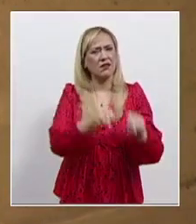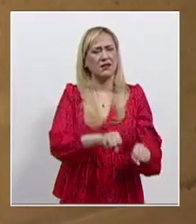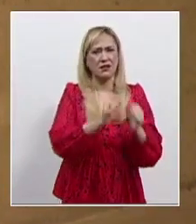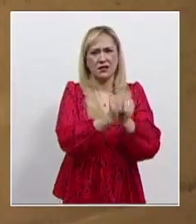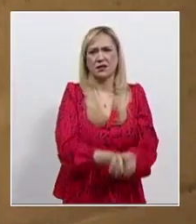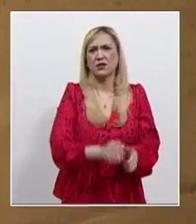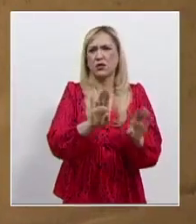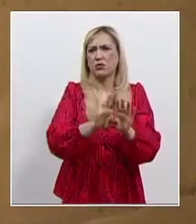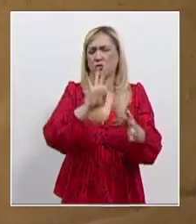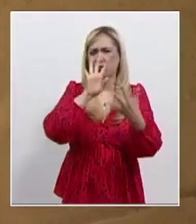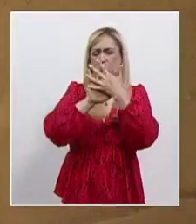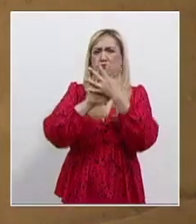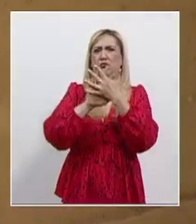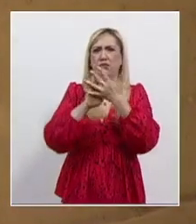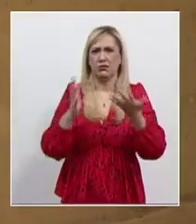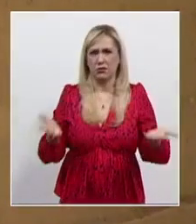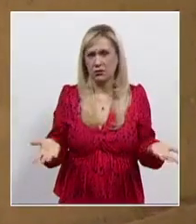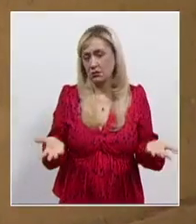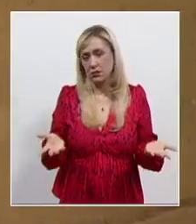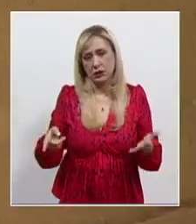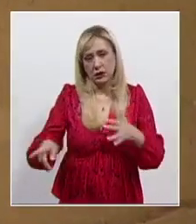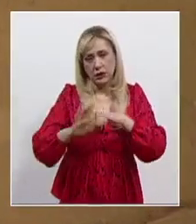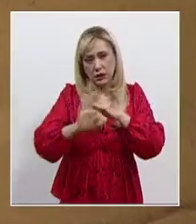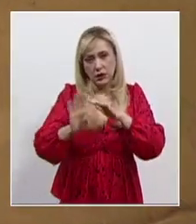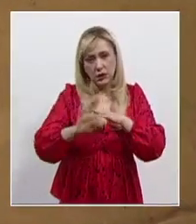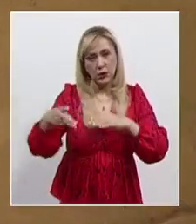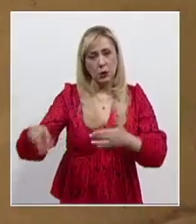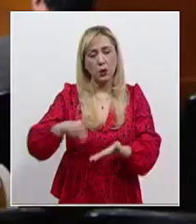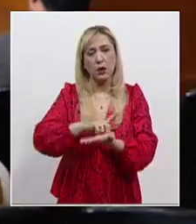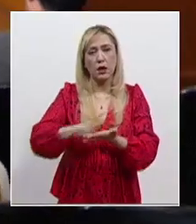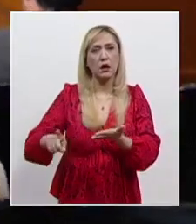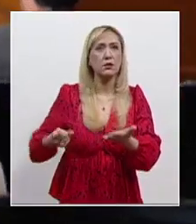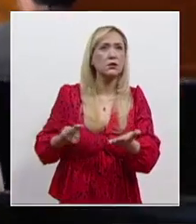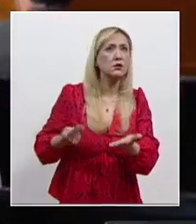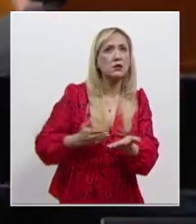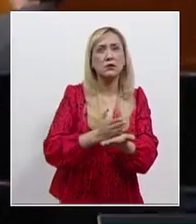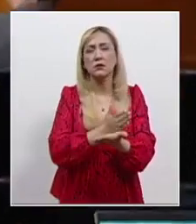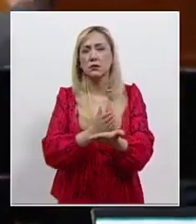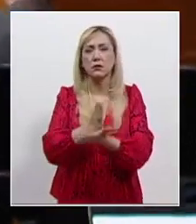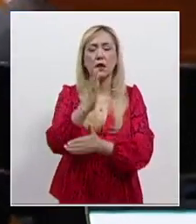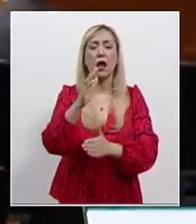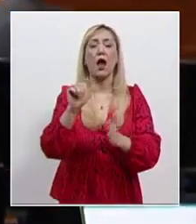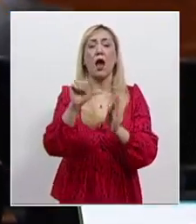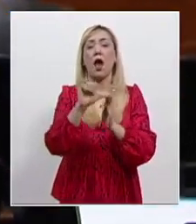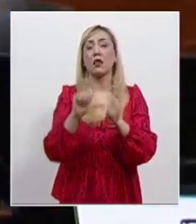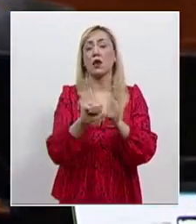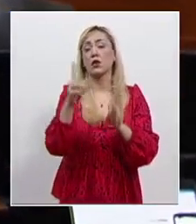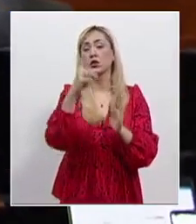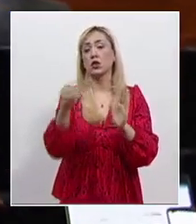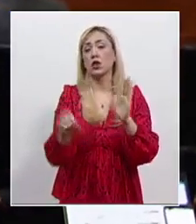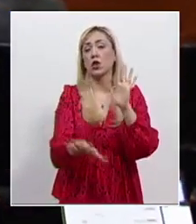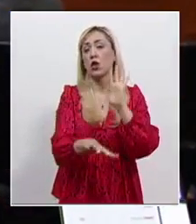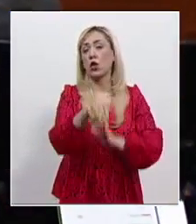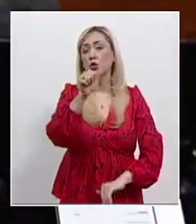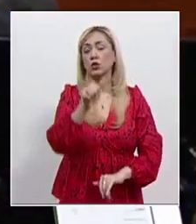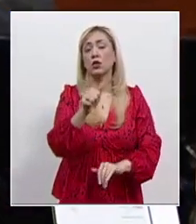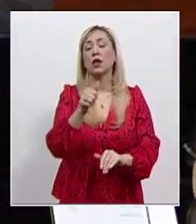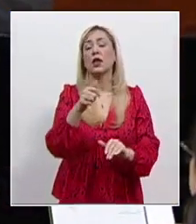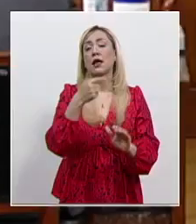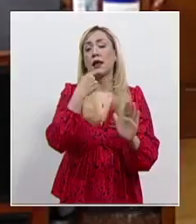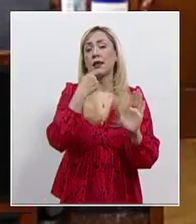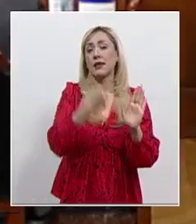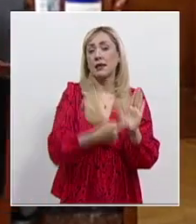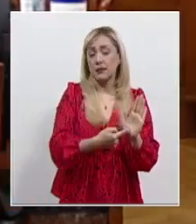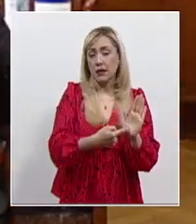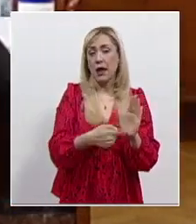migrante. Por este motivo, la Sala también determinó que el artículo 111 de la Ley de Migración en las porciones 15 días hábiles